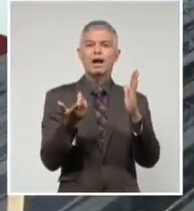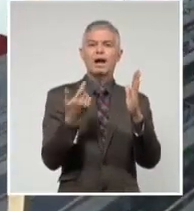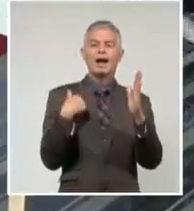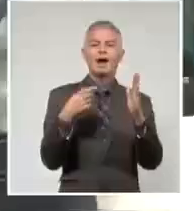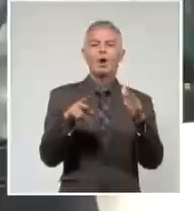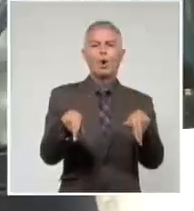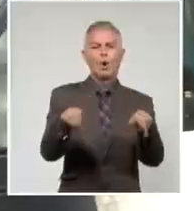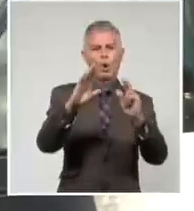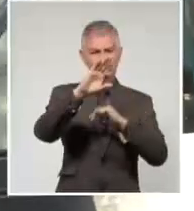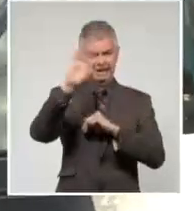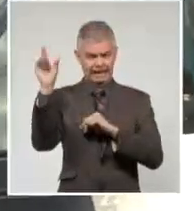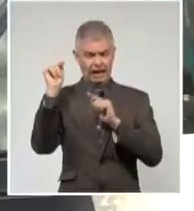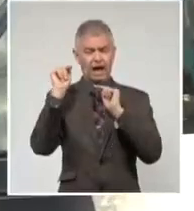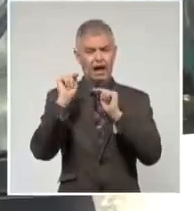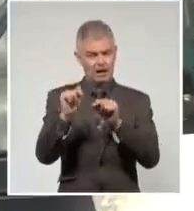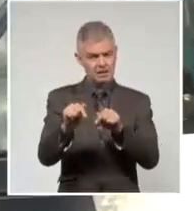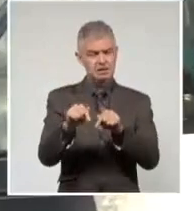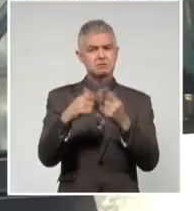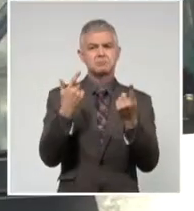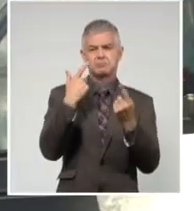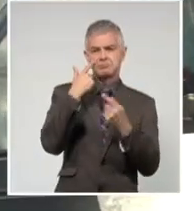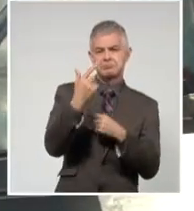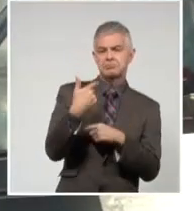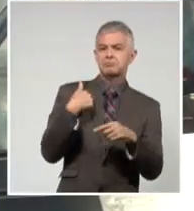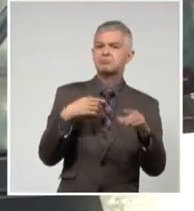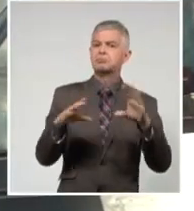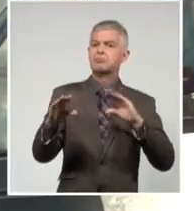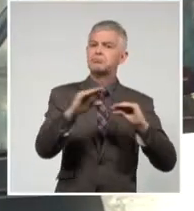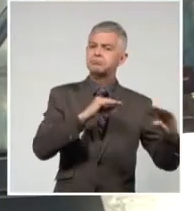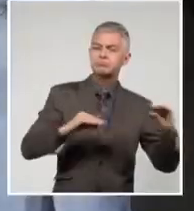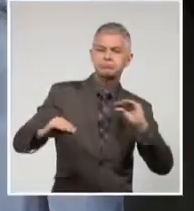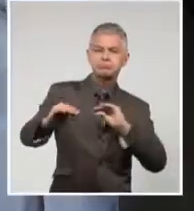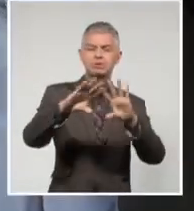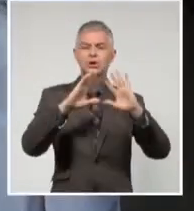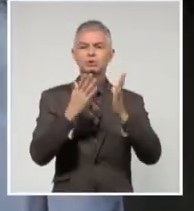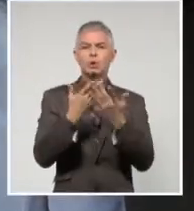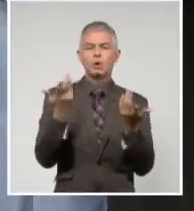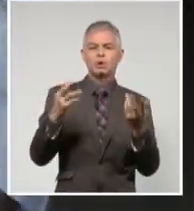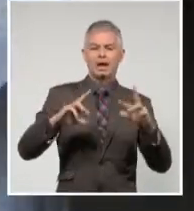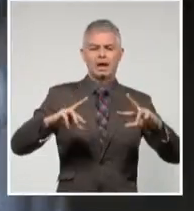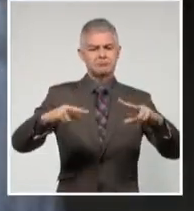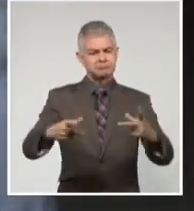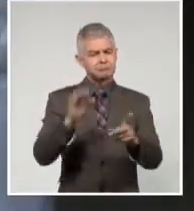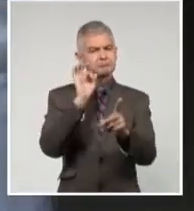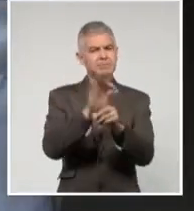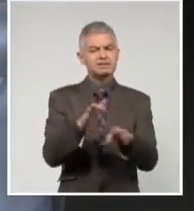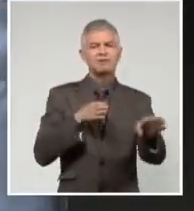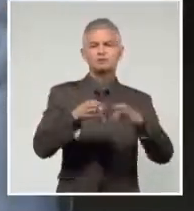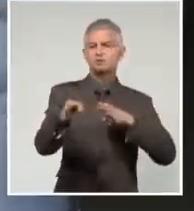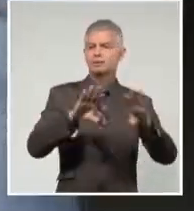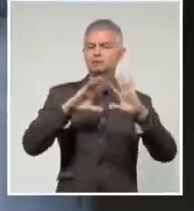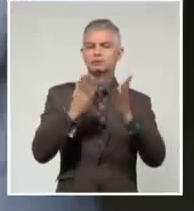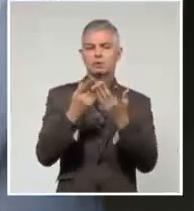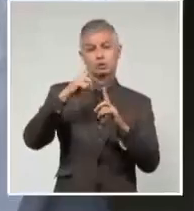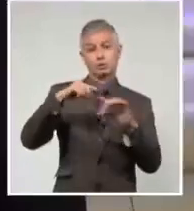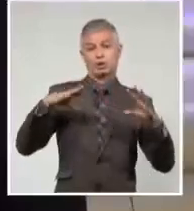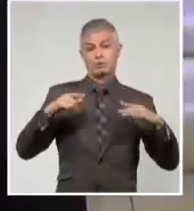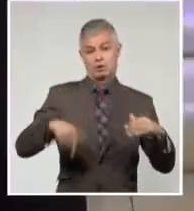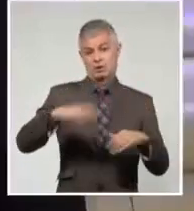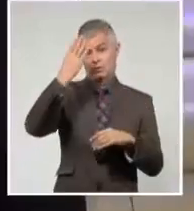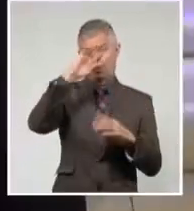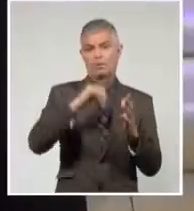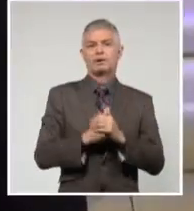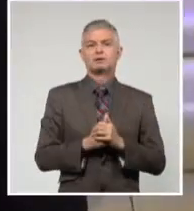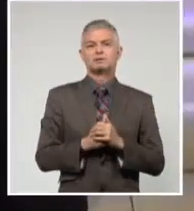Gran Pácar sobre la gradual recuperación del sector turístico en el mundo y el reinicio de operaciones en la mayor de las Antillas. Muchas